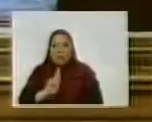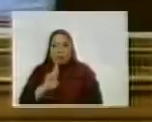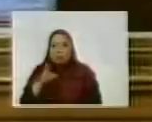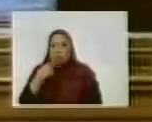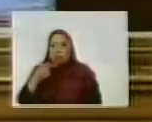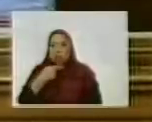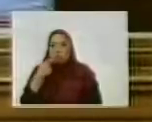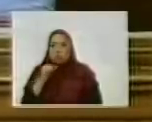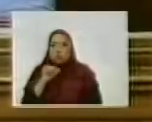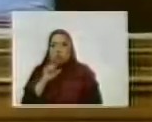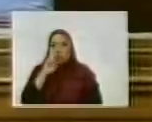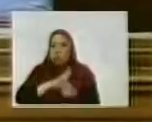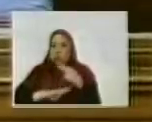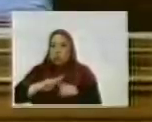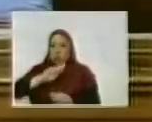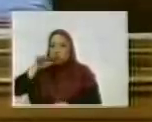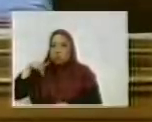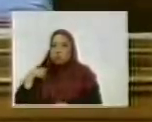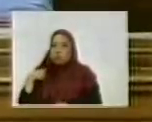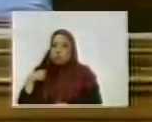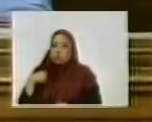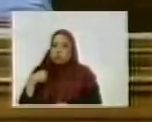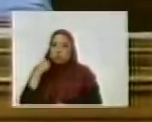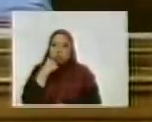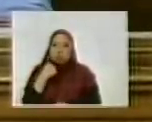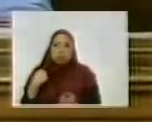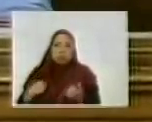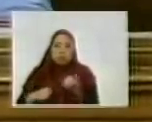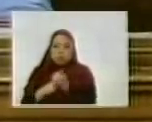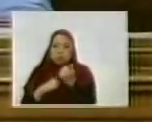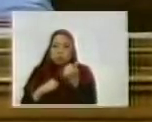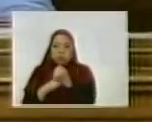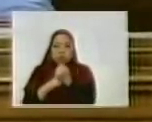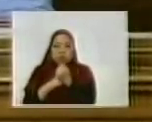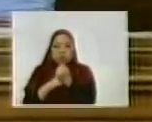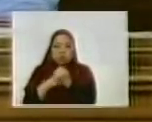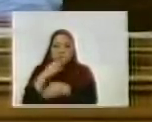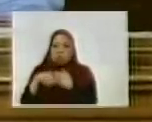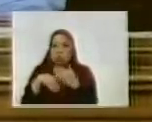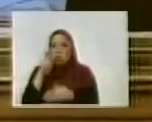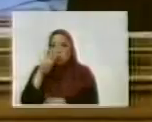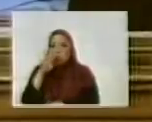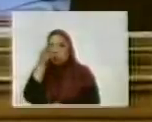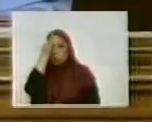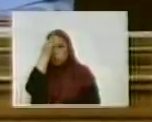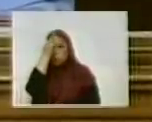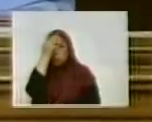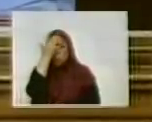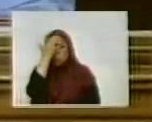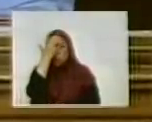estaban comprometidos con nosotros para el 4 de febrero.